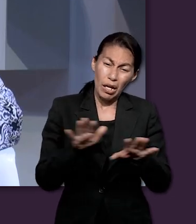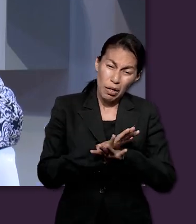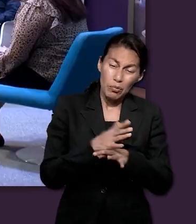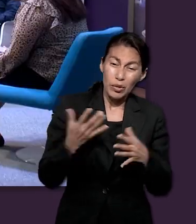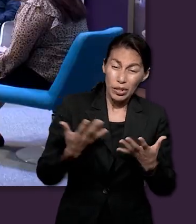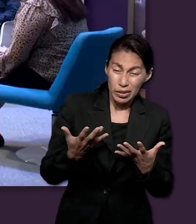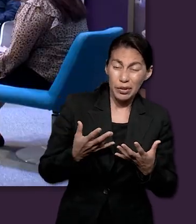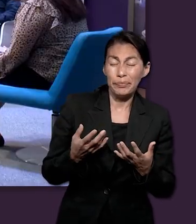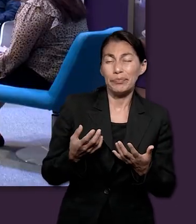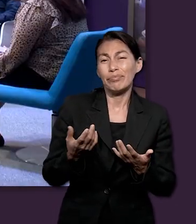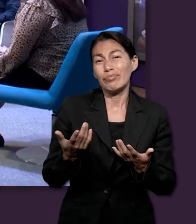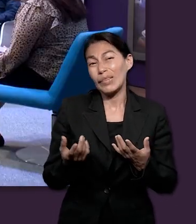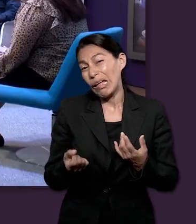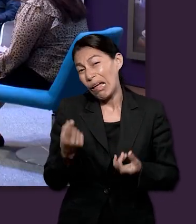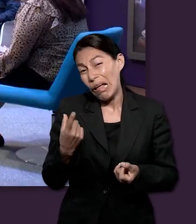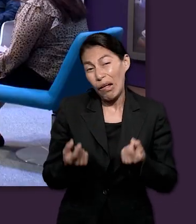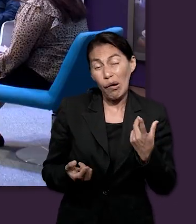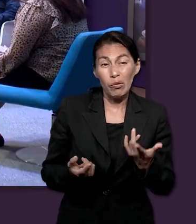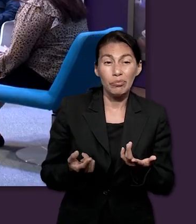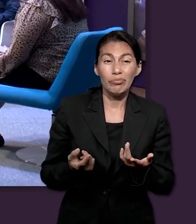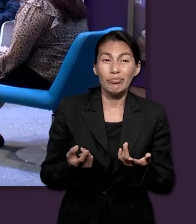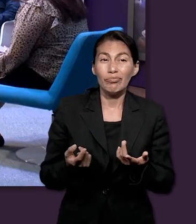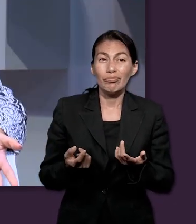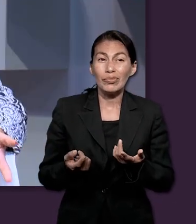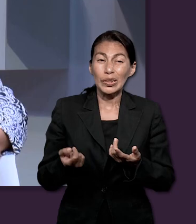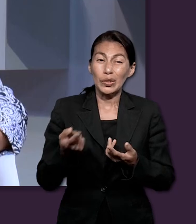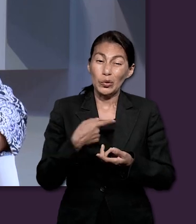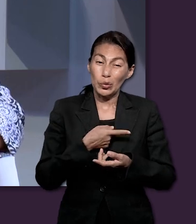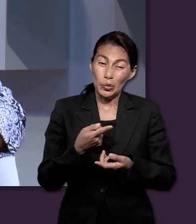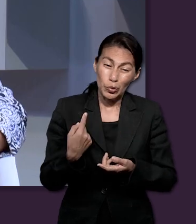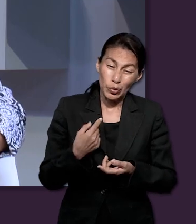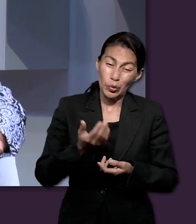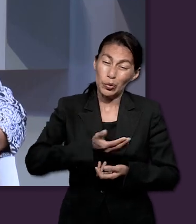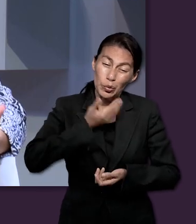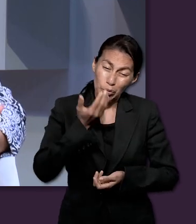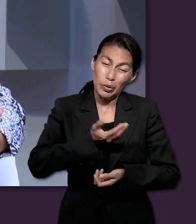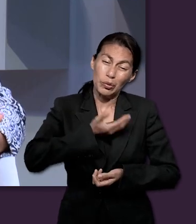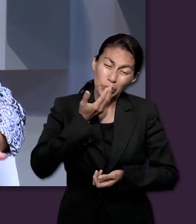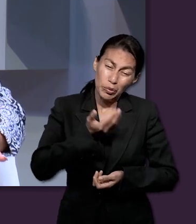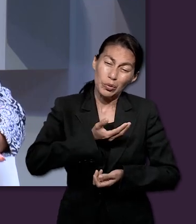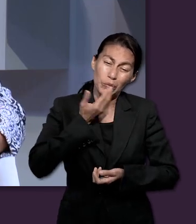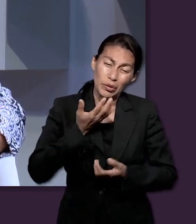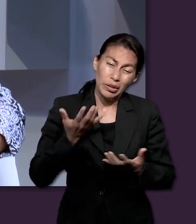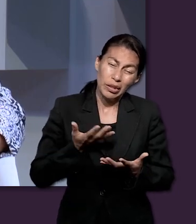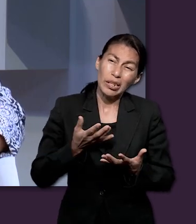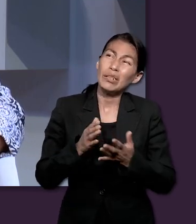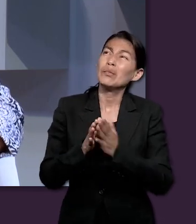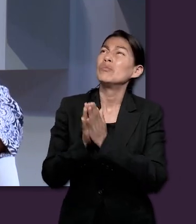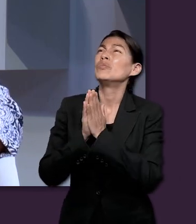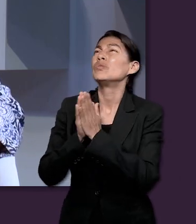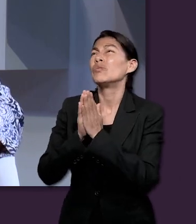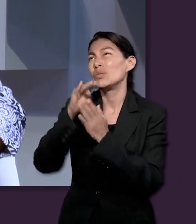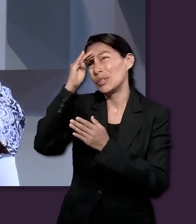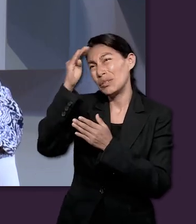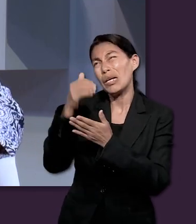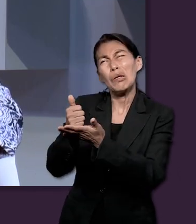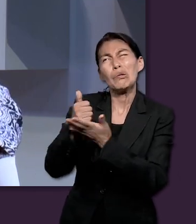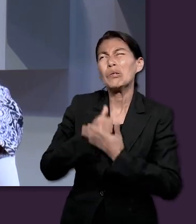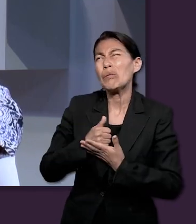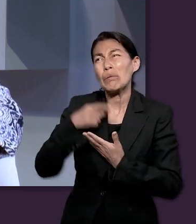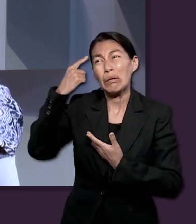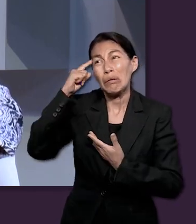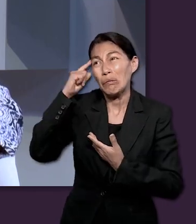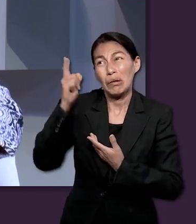cambio demasiado drástico. Alguna conducta que a lo mejor tengamos muy, muy arraigada, pero que decimos, ay, Señor, por